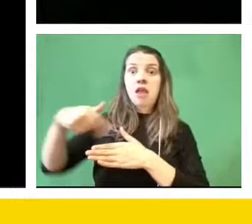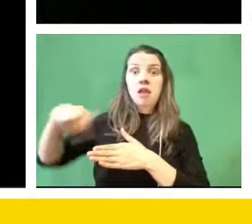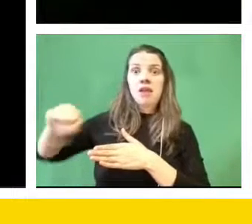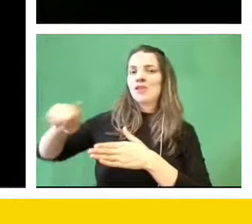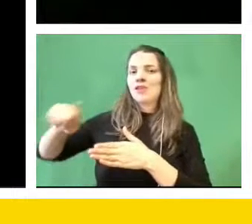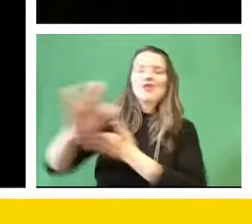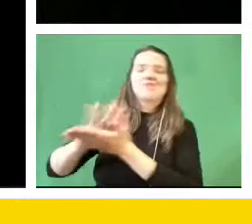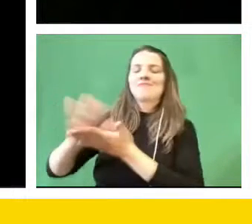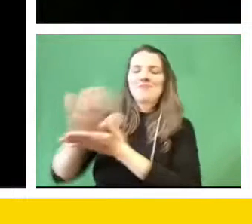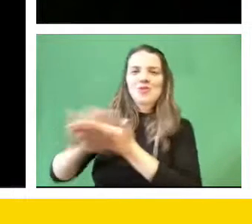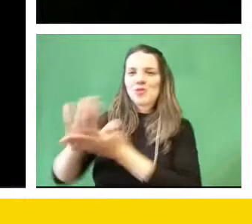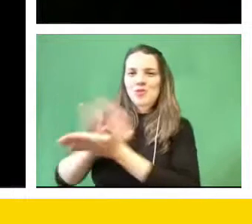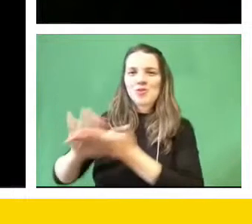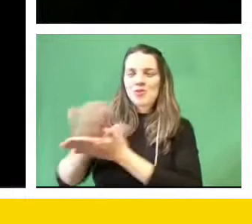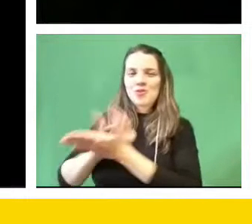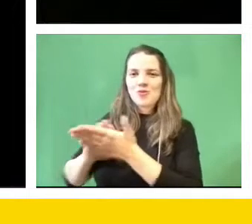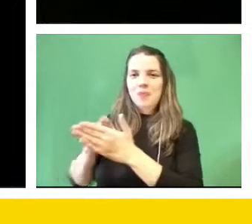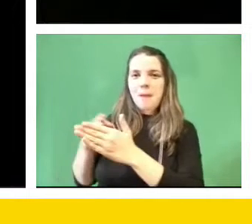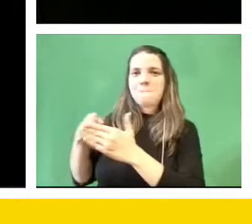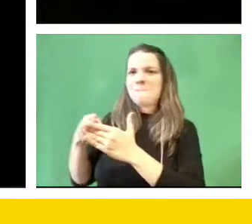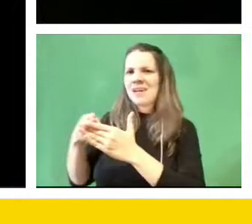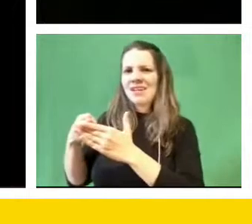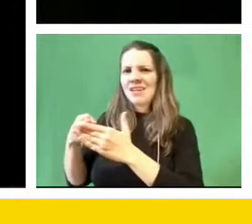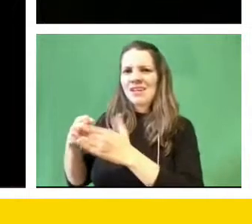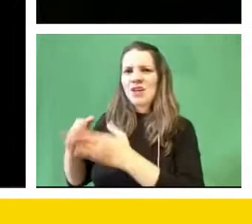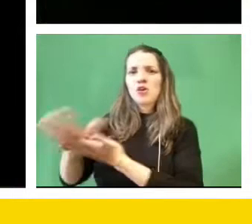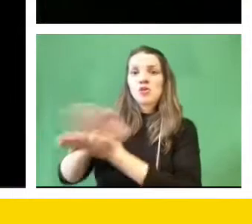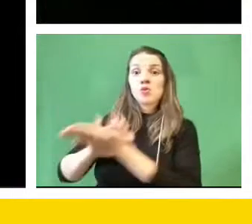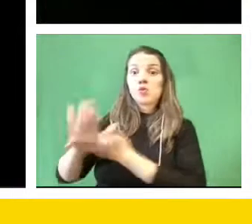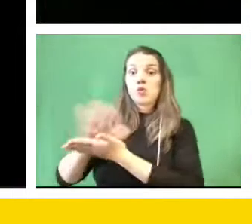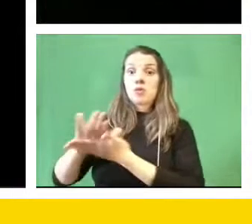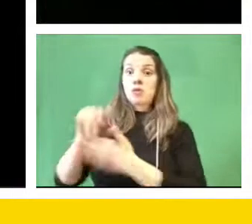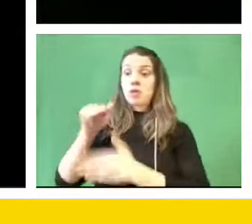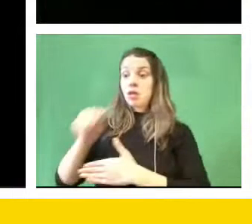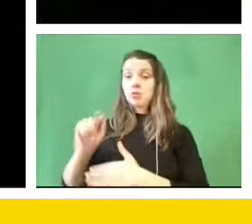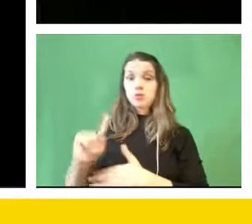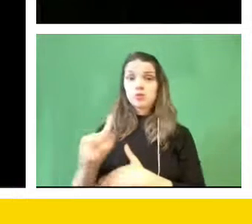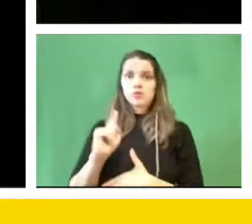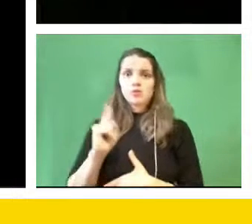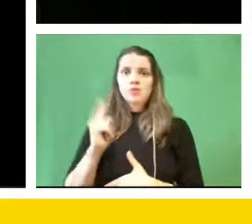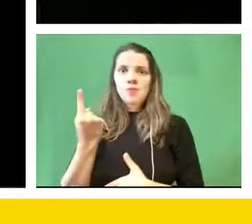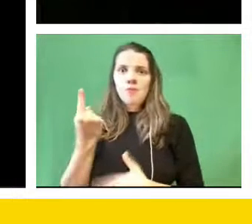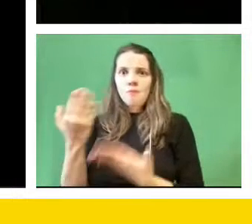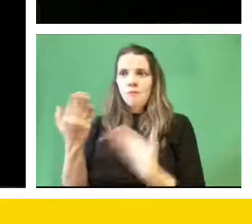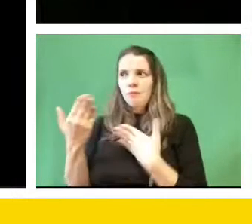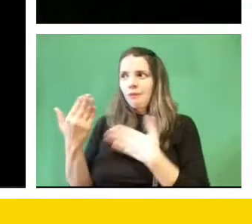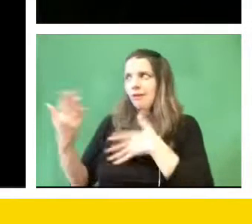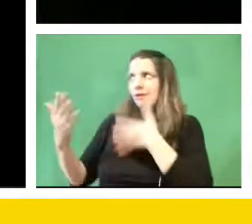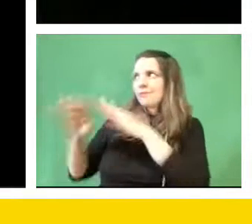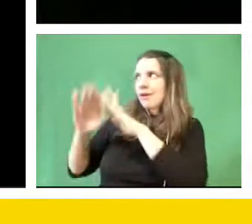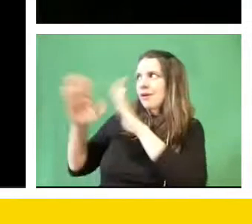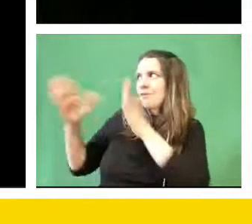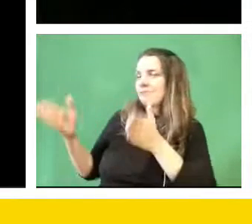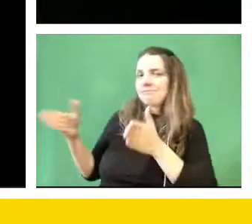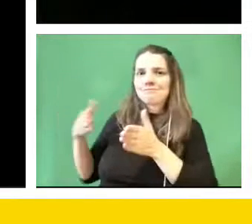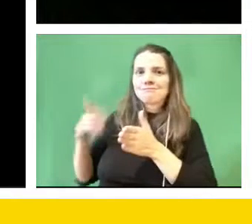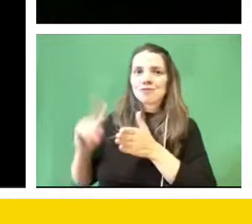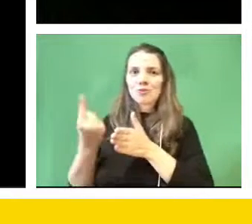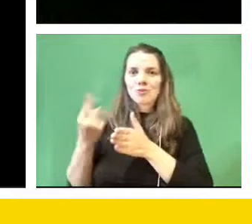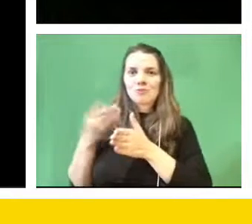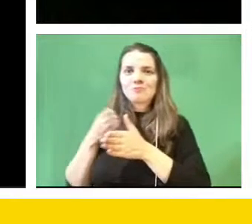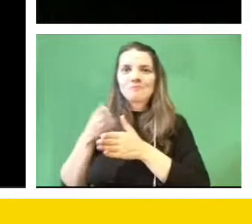no generaban barreras, sino que aportaban en el desarrollo y la interacción con el espacio. Asimismo, también